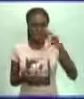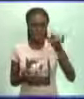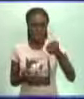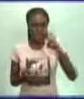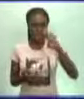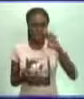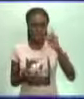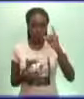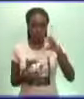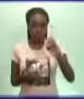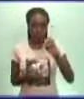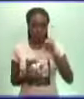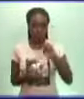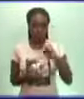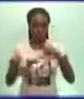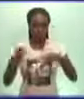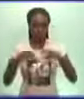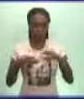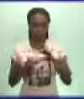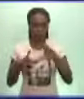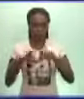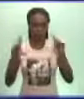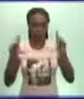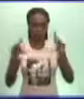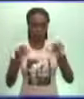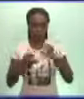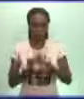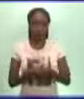para que puedas localizar este texto.